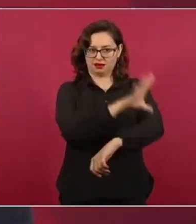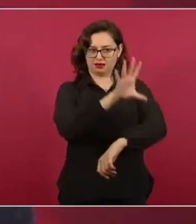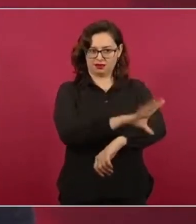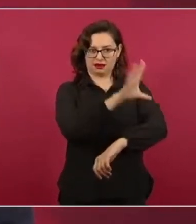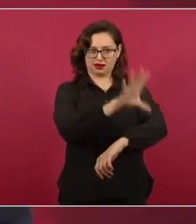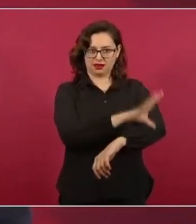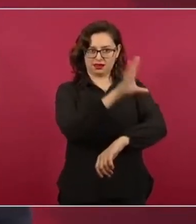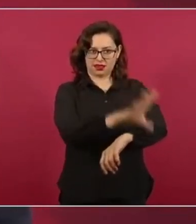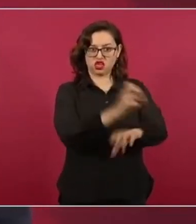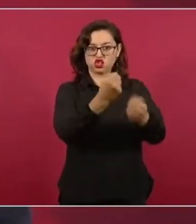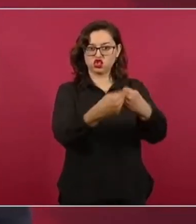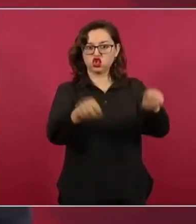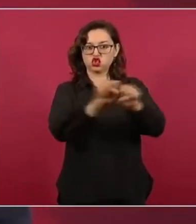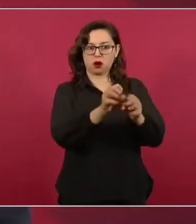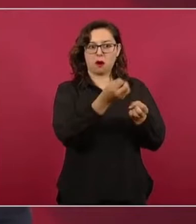cómo están las cosas,